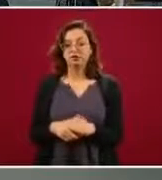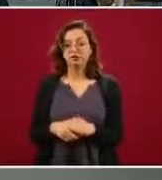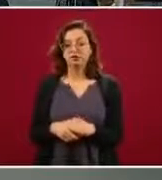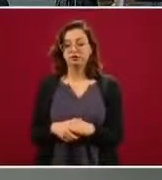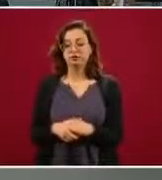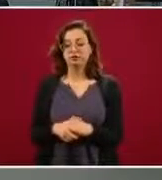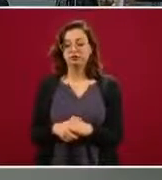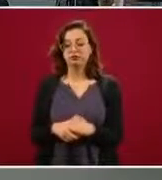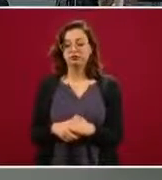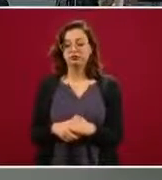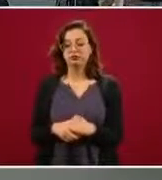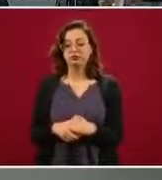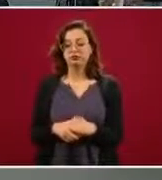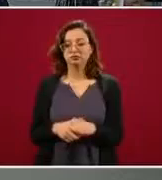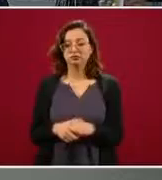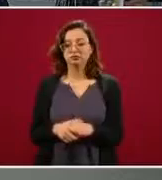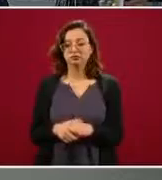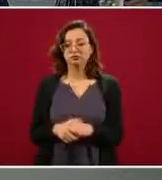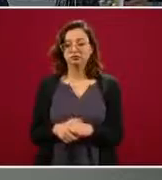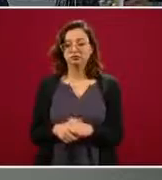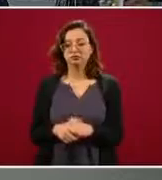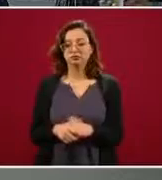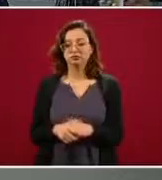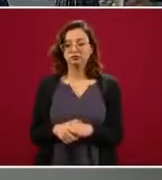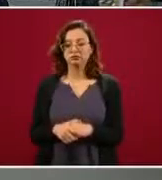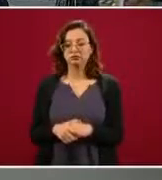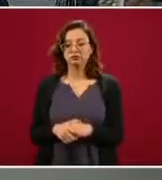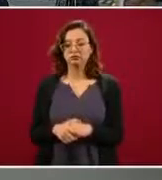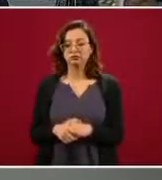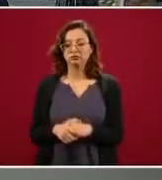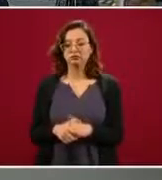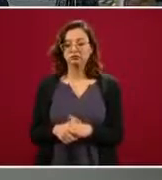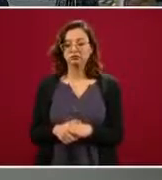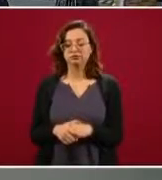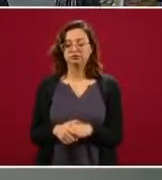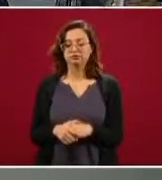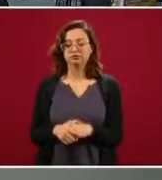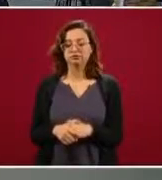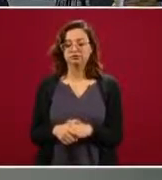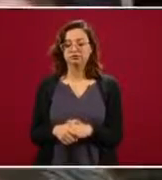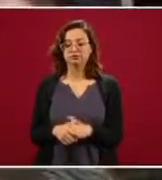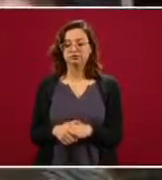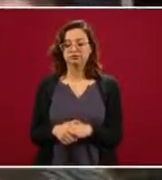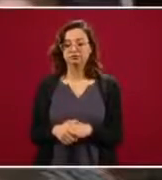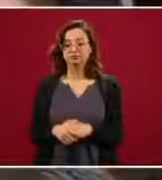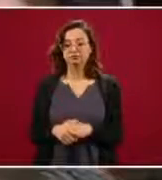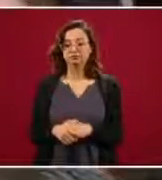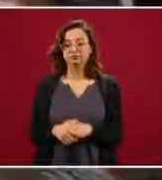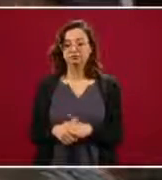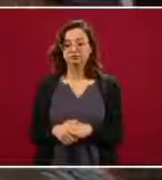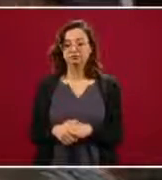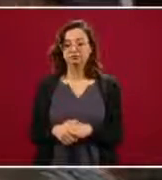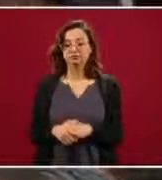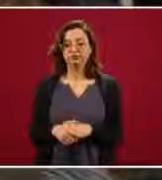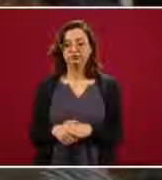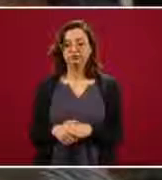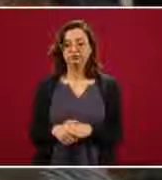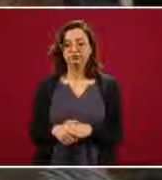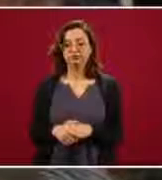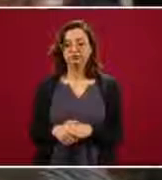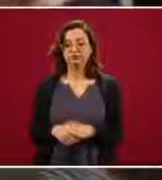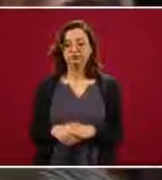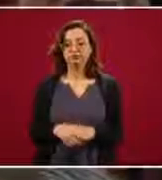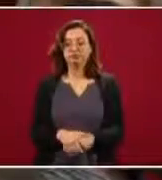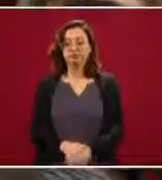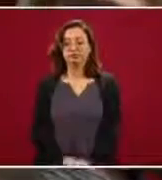De 160.000 millones de dólares de mercancía, sí, y no hay aeropuerto internacional. Correcto. Se llama aeropuerto internacional y también un aeropuerto